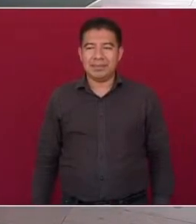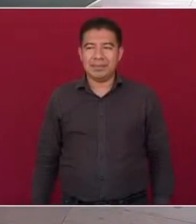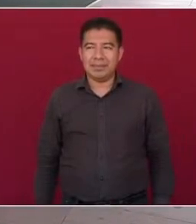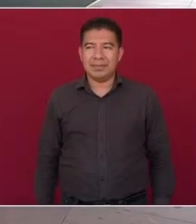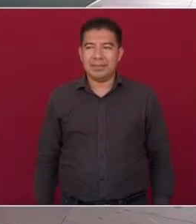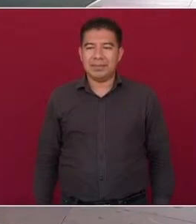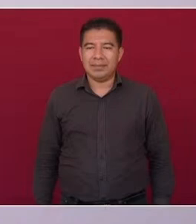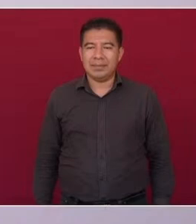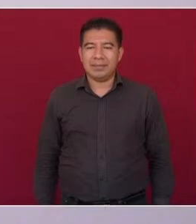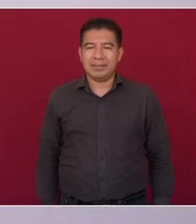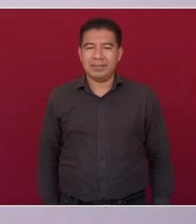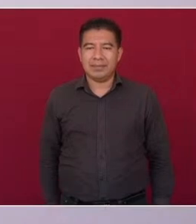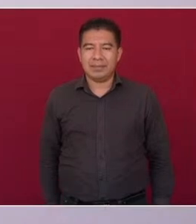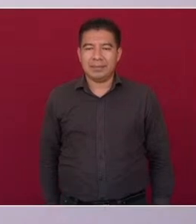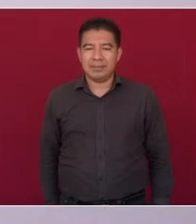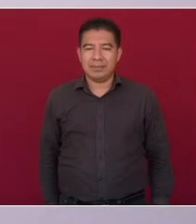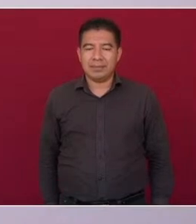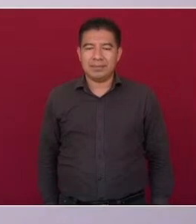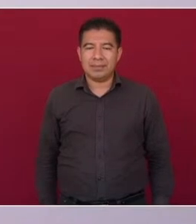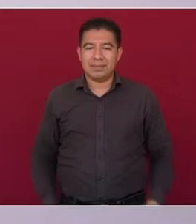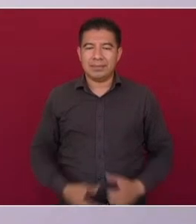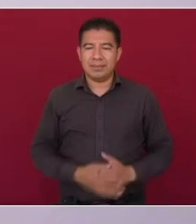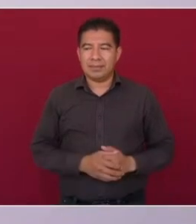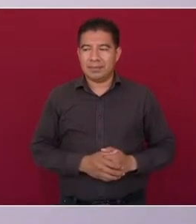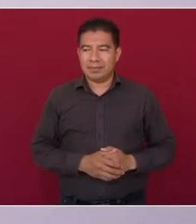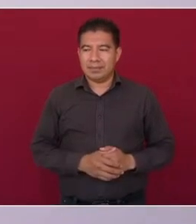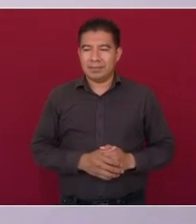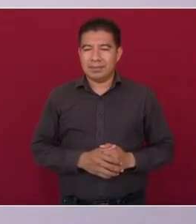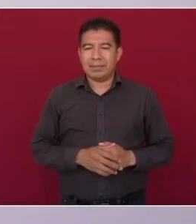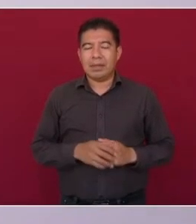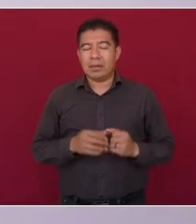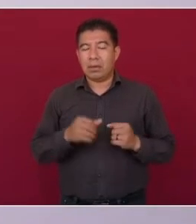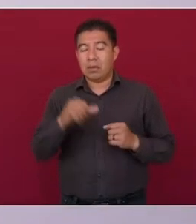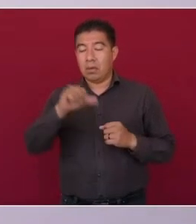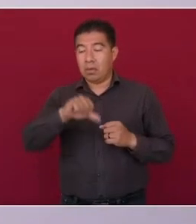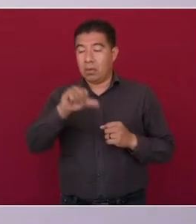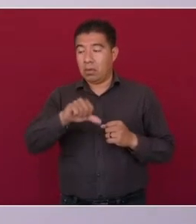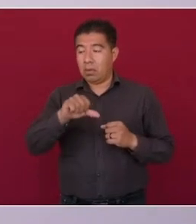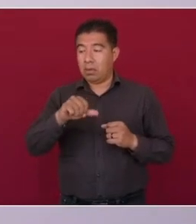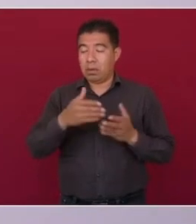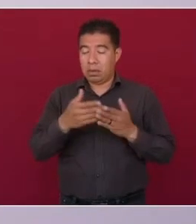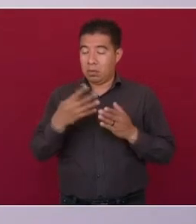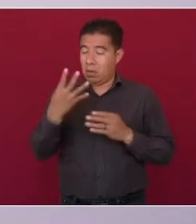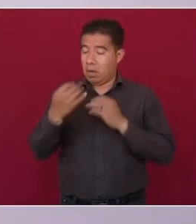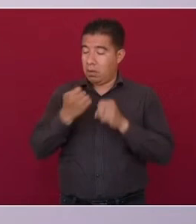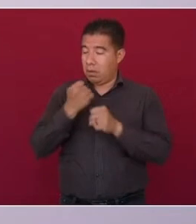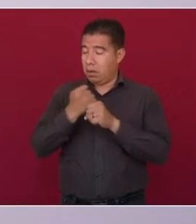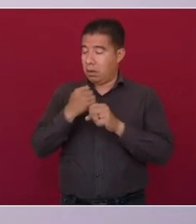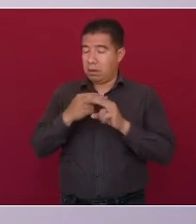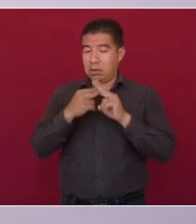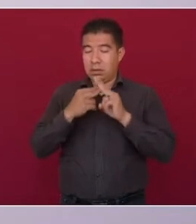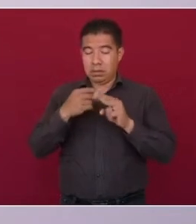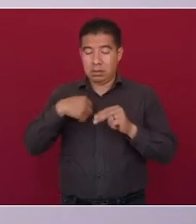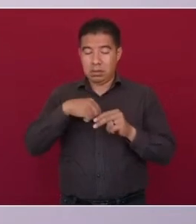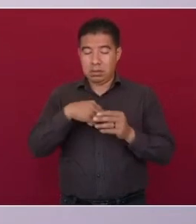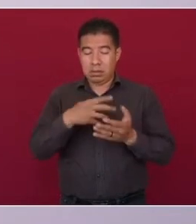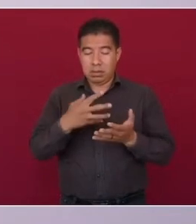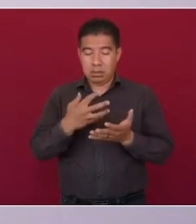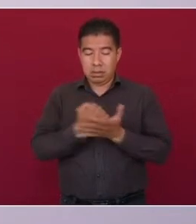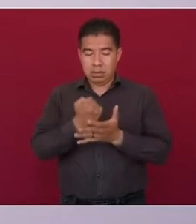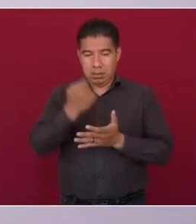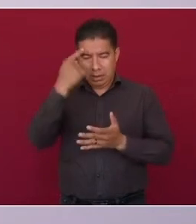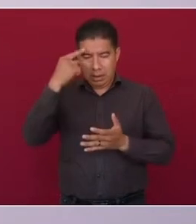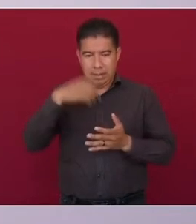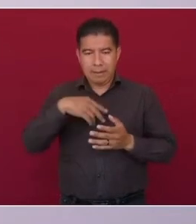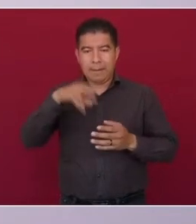Hoy, a 4 años del triunfo de nuestro movimiento democrático, podemos afirmar que no